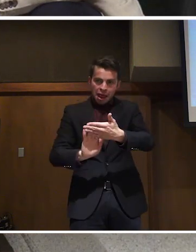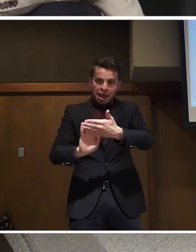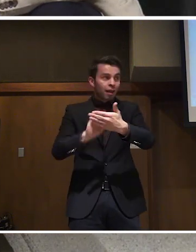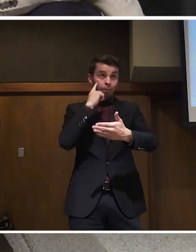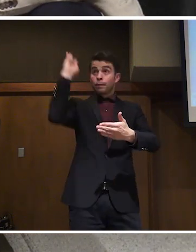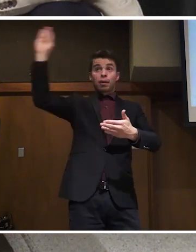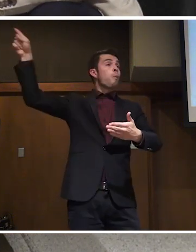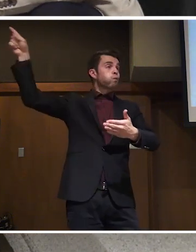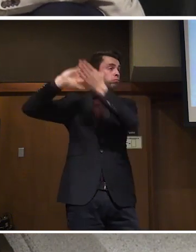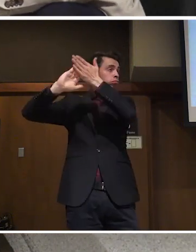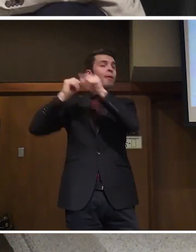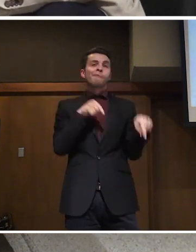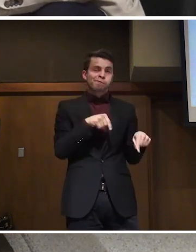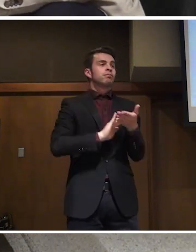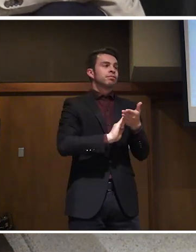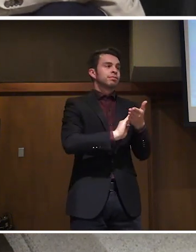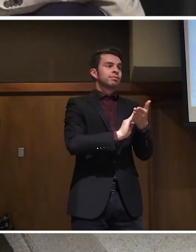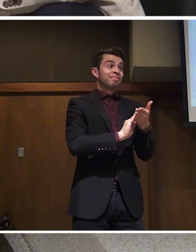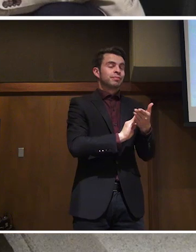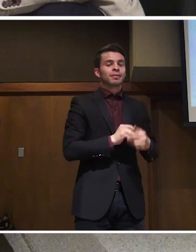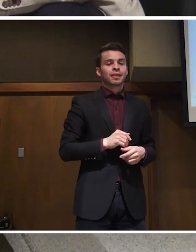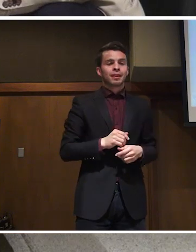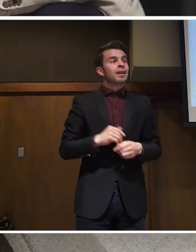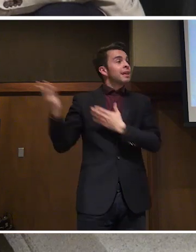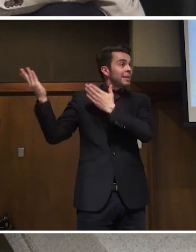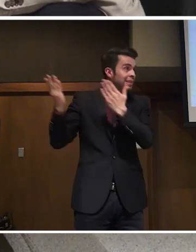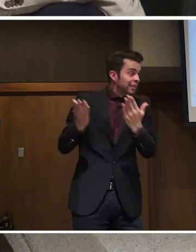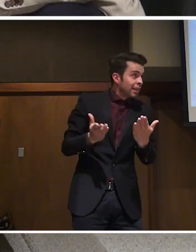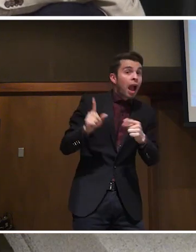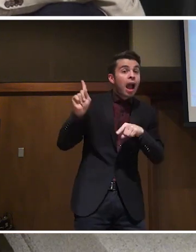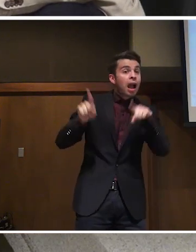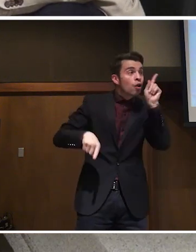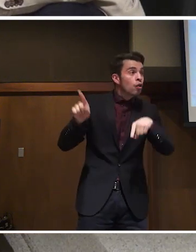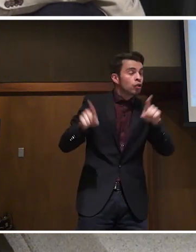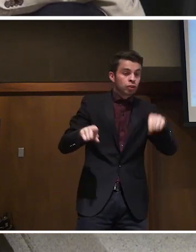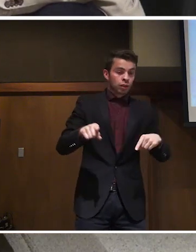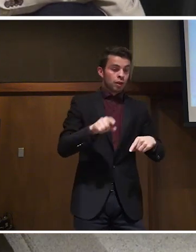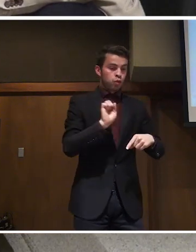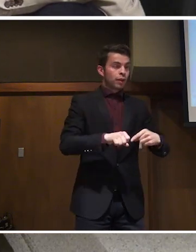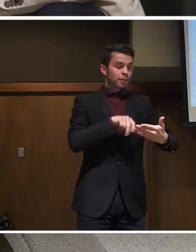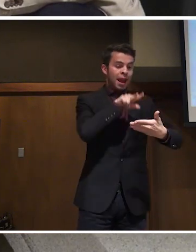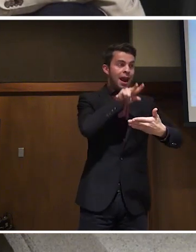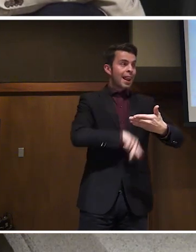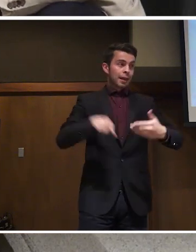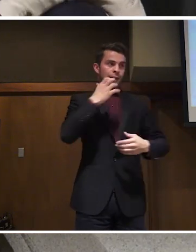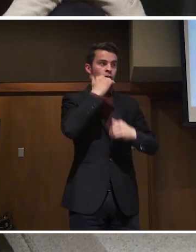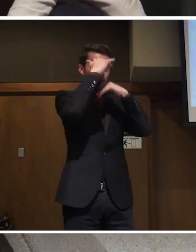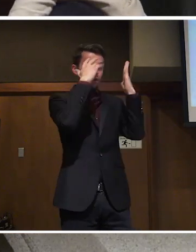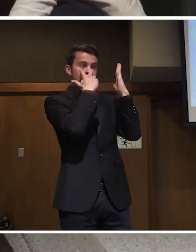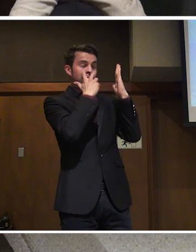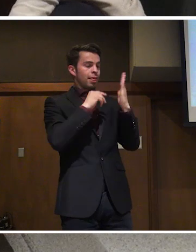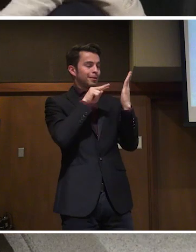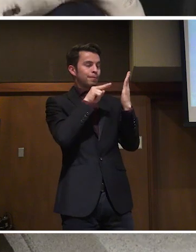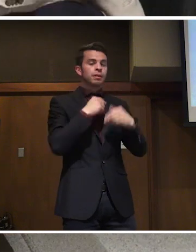bibliotecas. Aquí apareció el lector digital que permitía convertir en voz el texto,